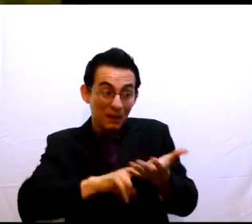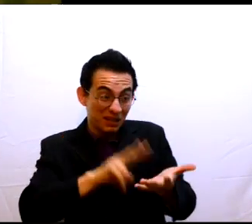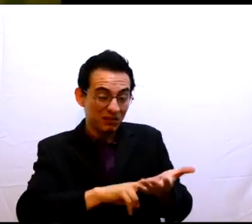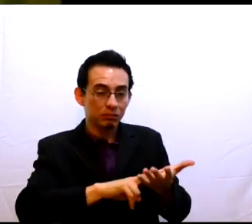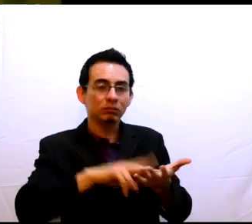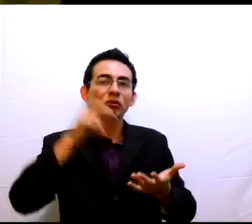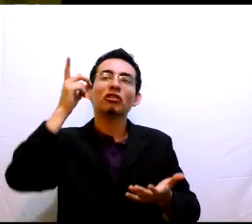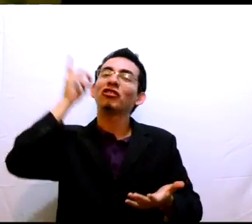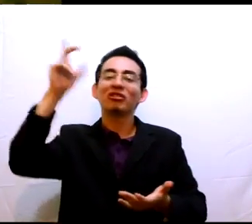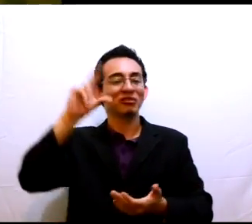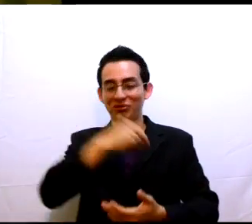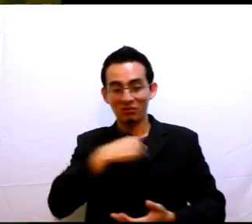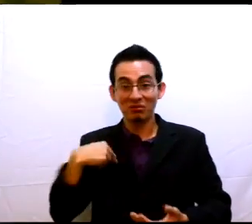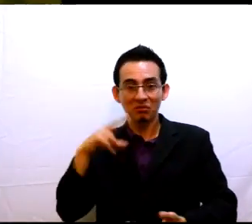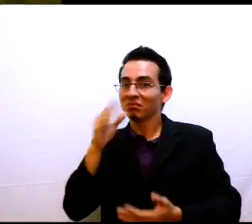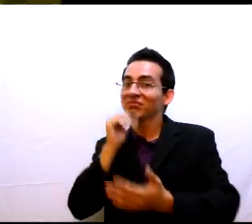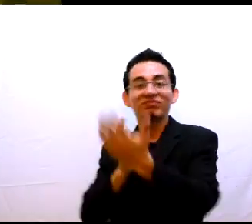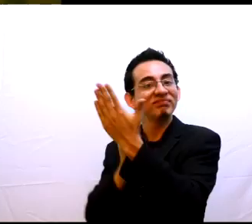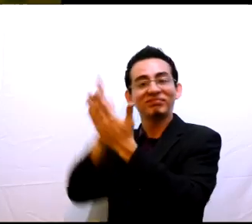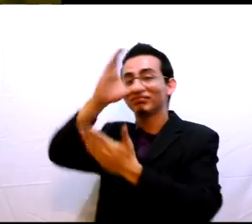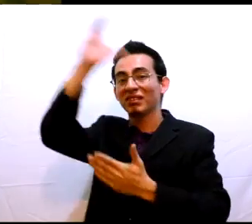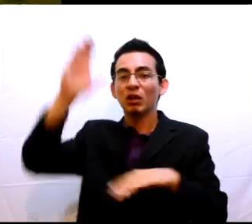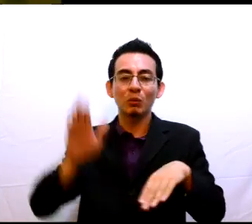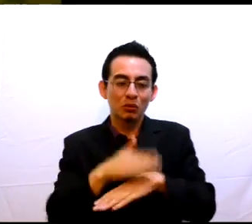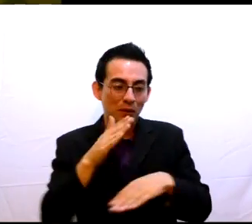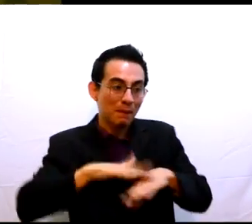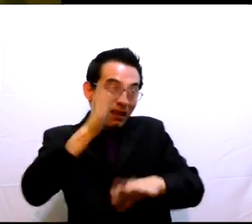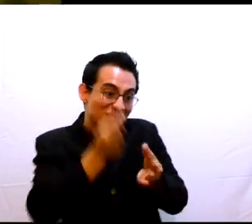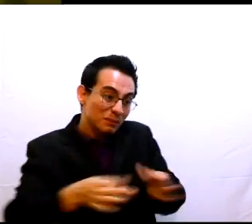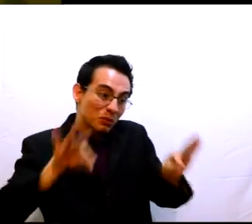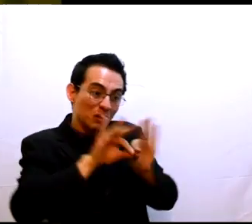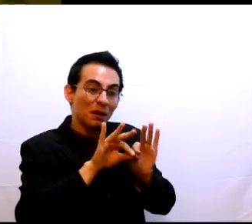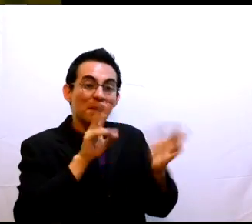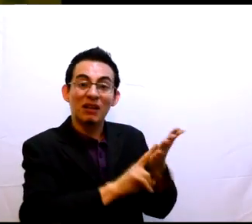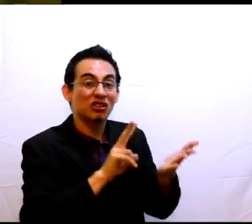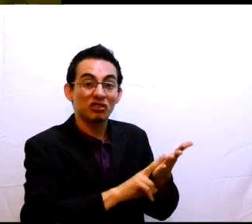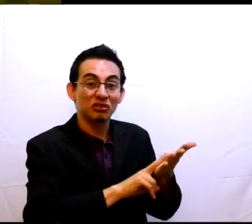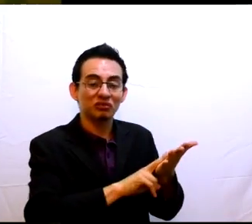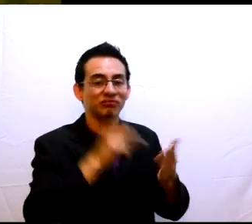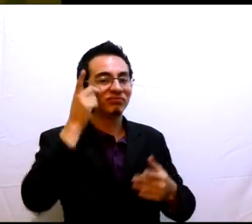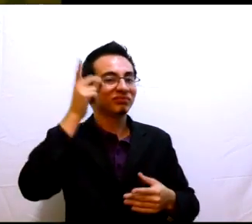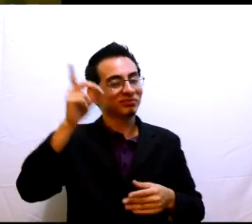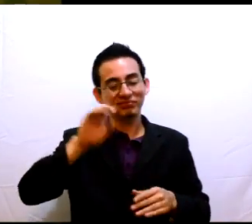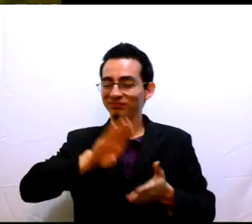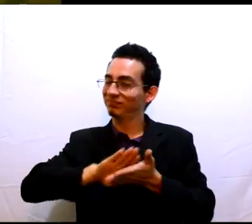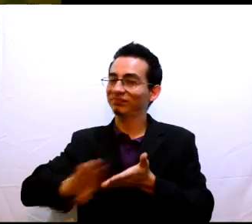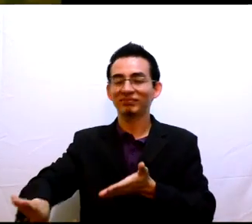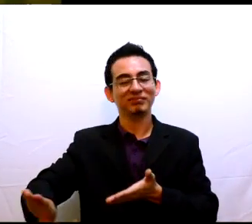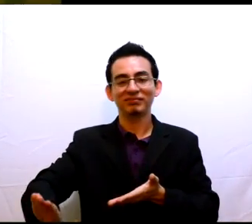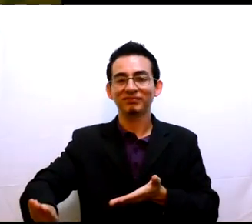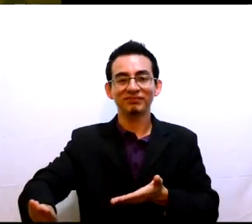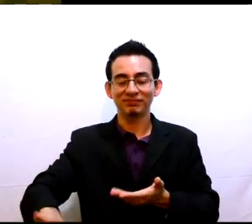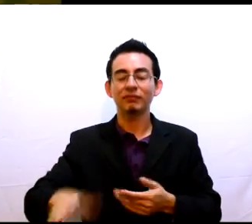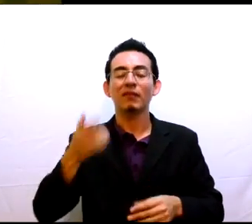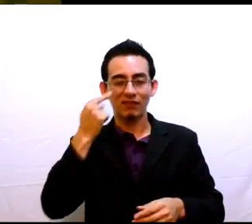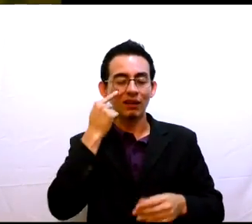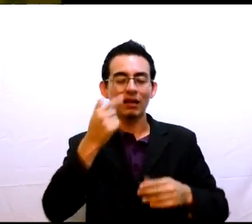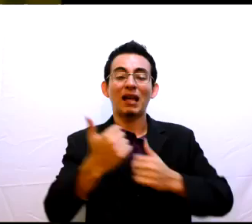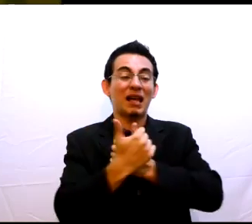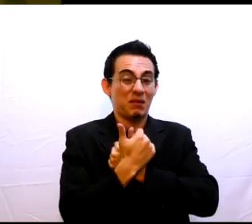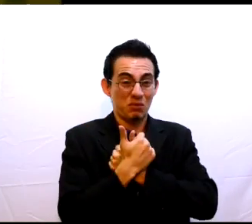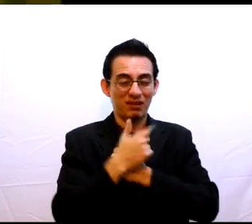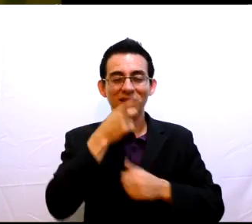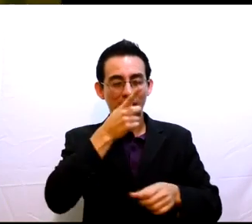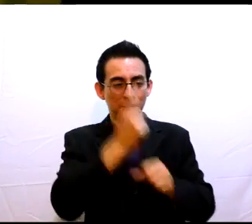por ejemplo vamos a ver dos ejemplos de cómo el amor al dinero un ejemplo uno y uno de cómo el amor al dinero nos puede